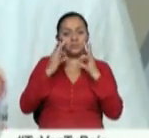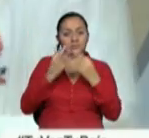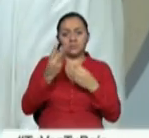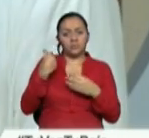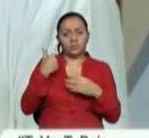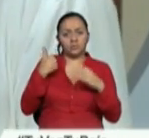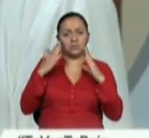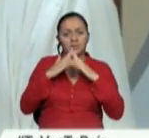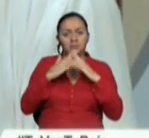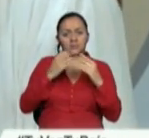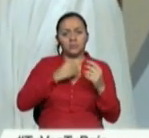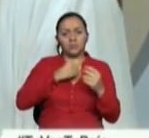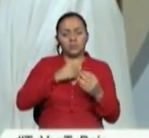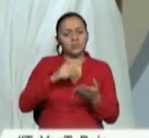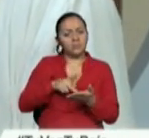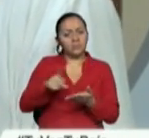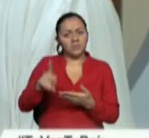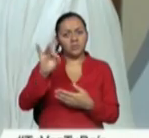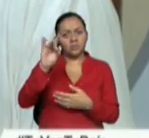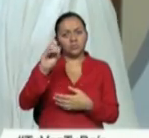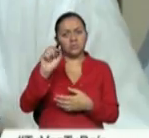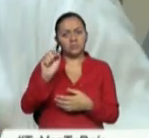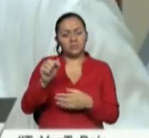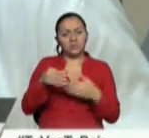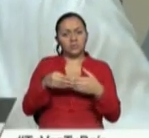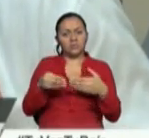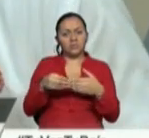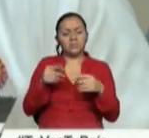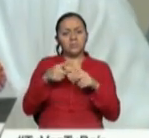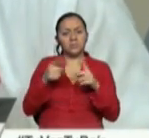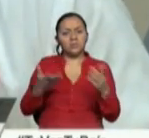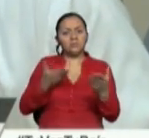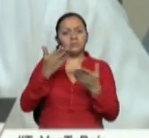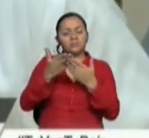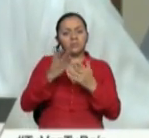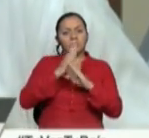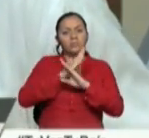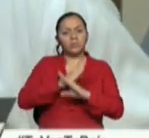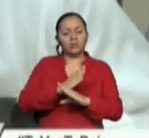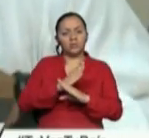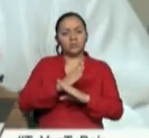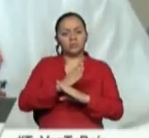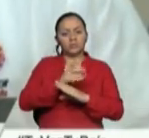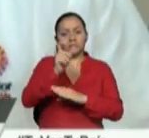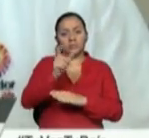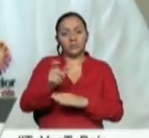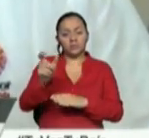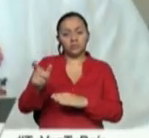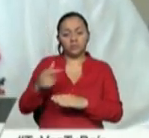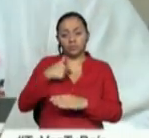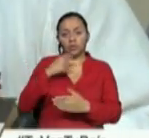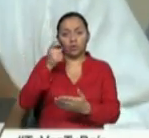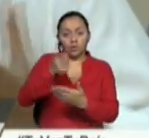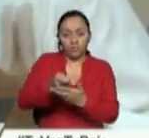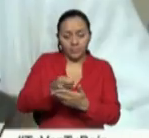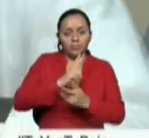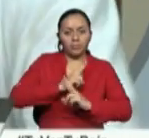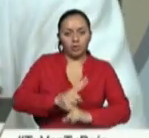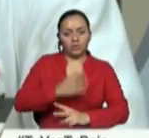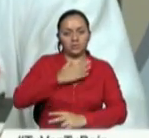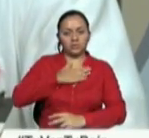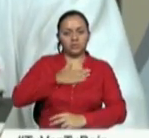propia son los que va a pagar $80,000 por esta casa nosotros estamos protegiendo a los compradores no Y